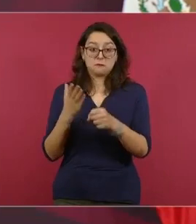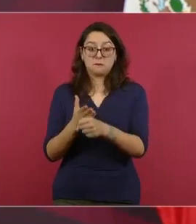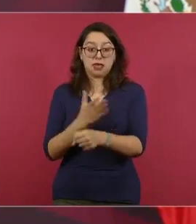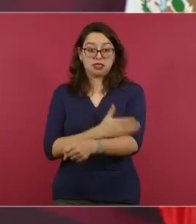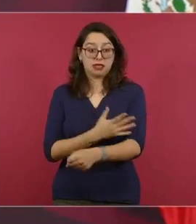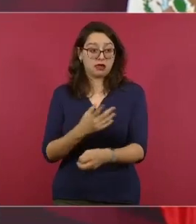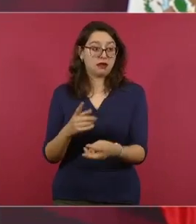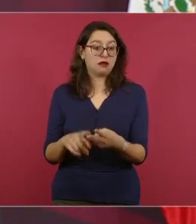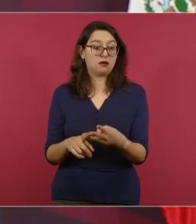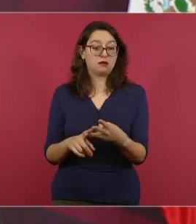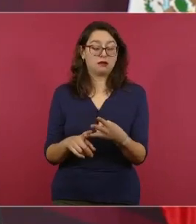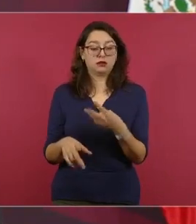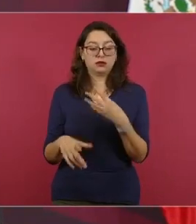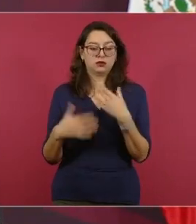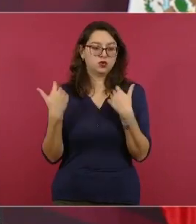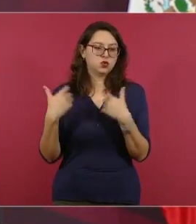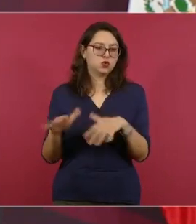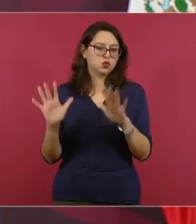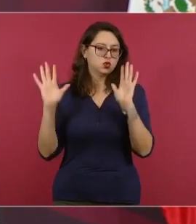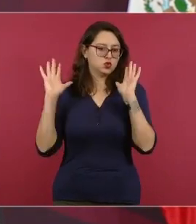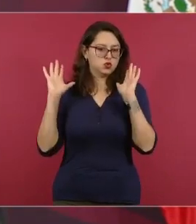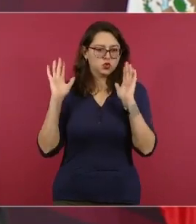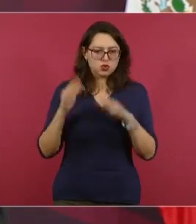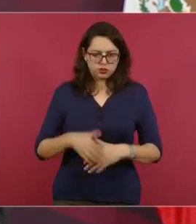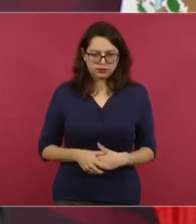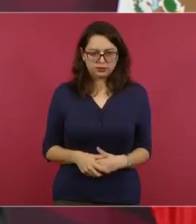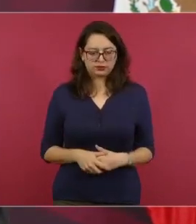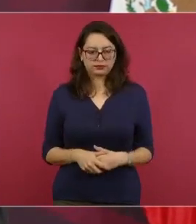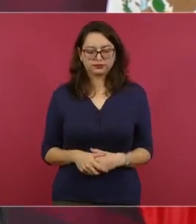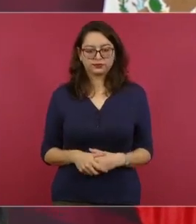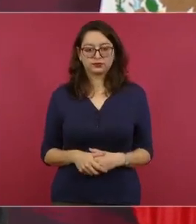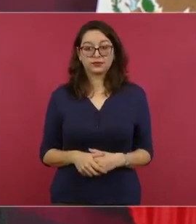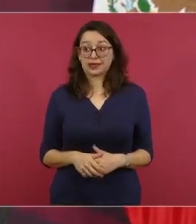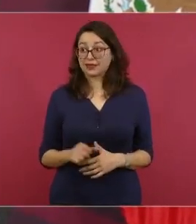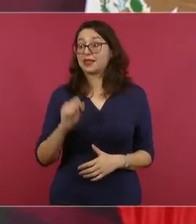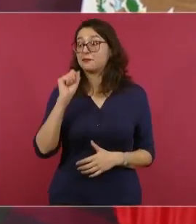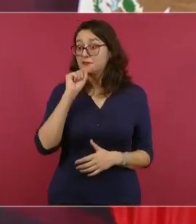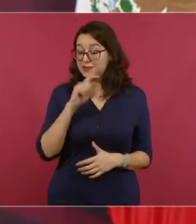Madero, ¿sí?, y Mante.